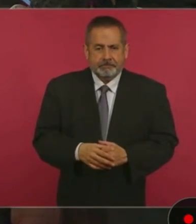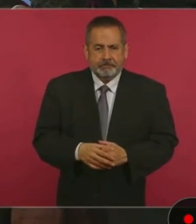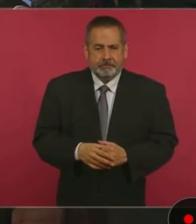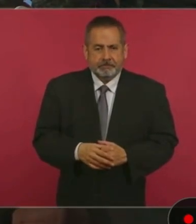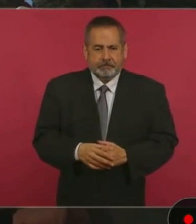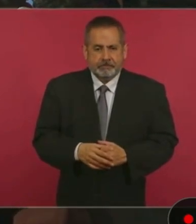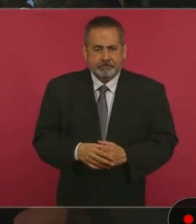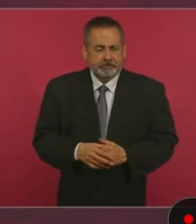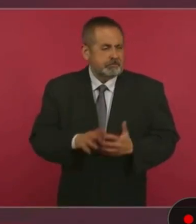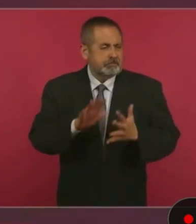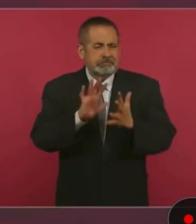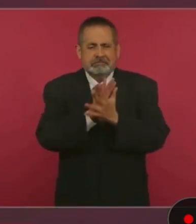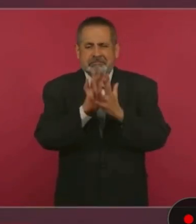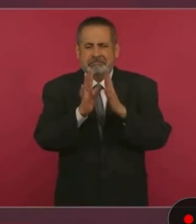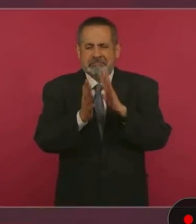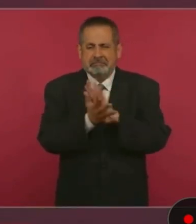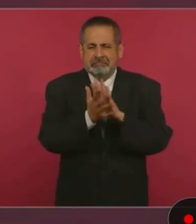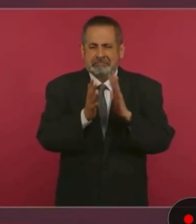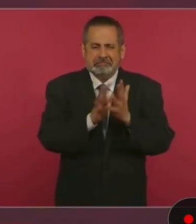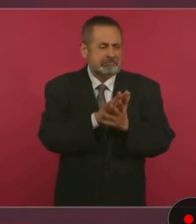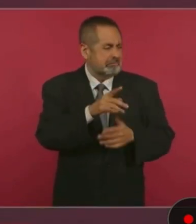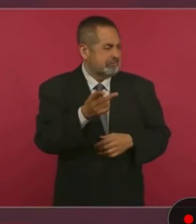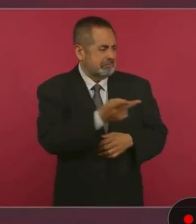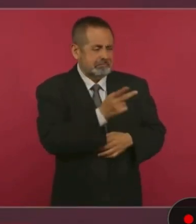todo este contubernio,